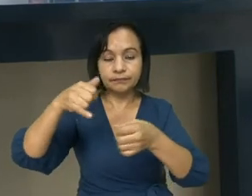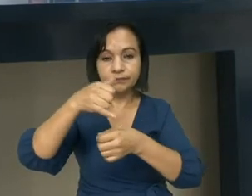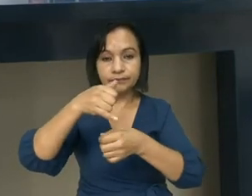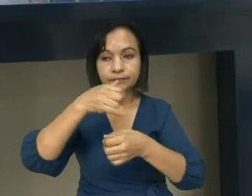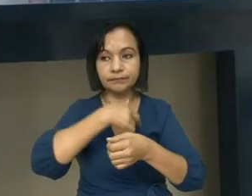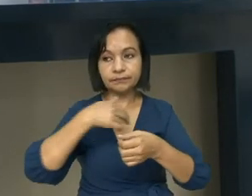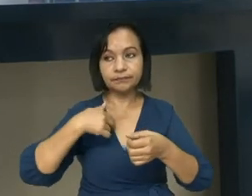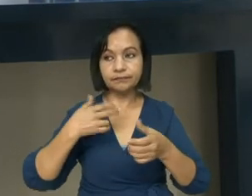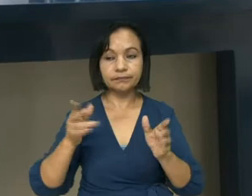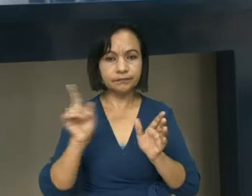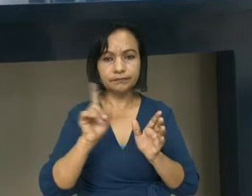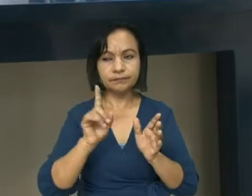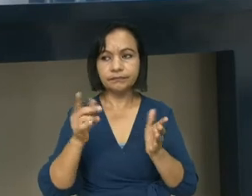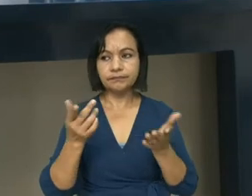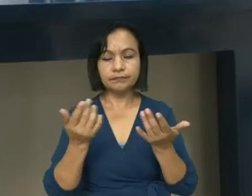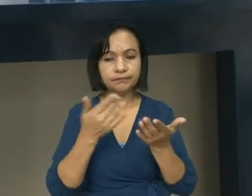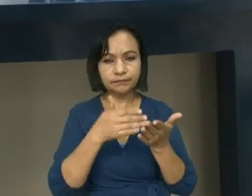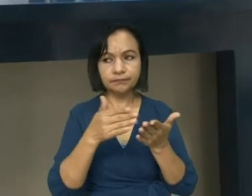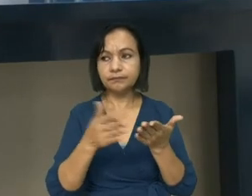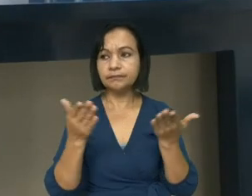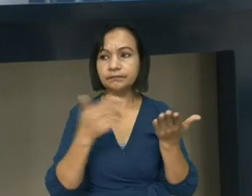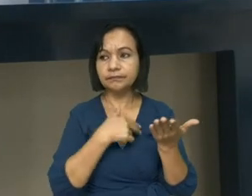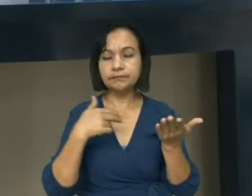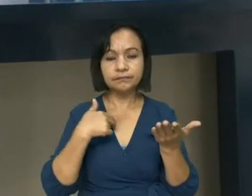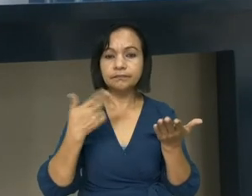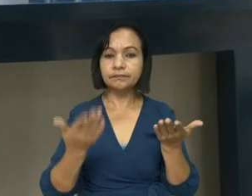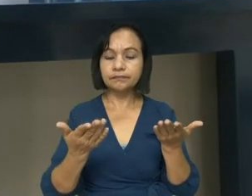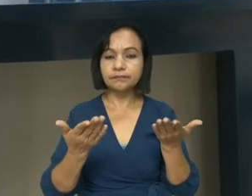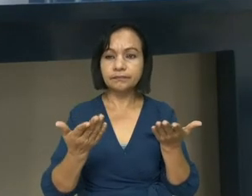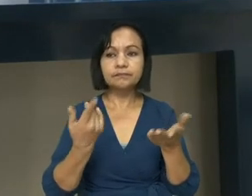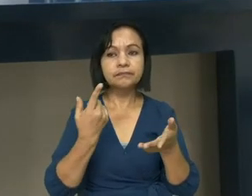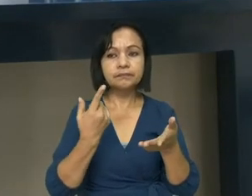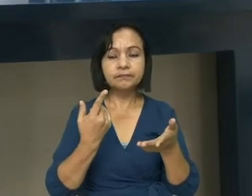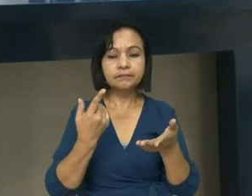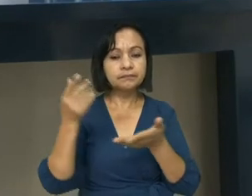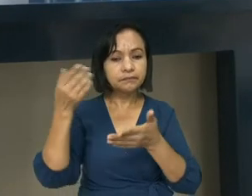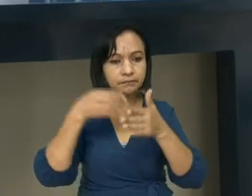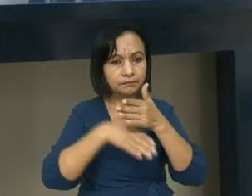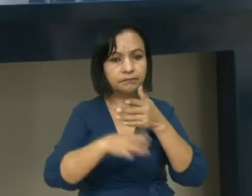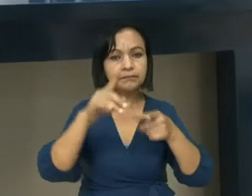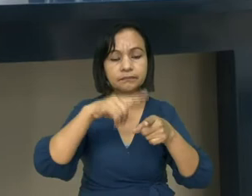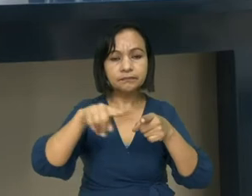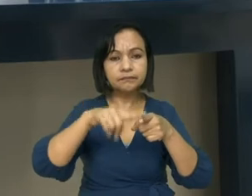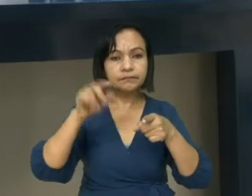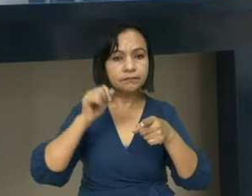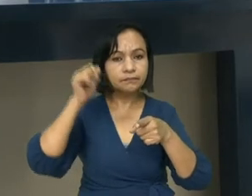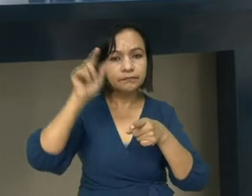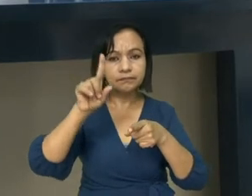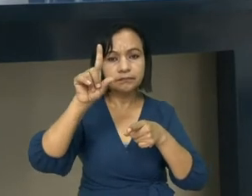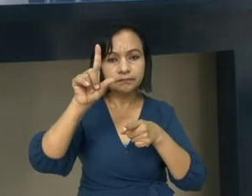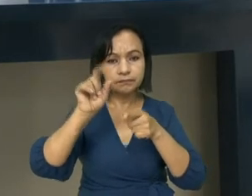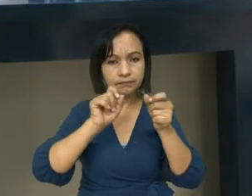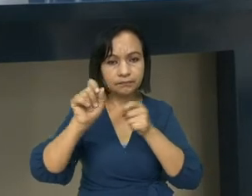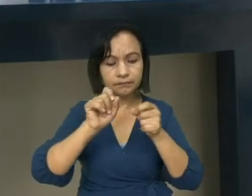que hay de puerto hacia allá. Entonces los precios son accesibles. Y en cuanto al costo de ingreso, vos vas a pagar como adulto $10 más IVA,